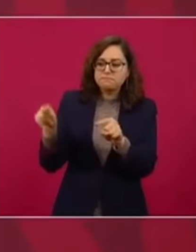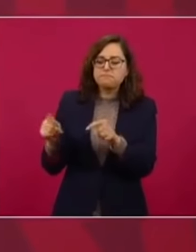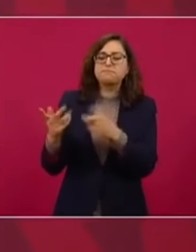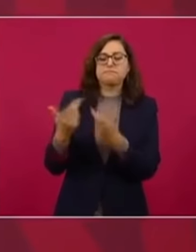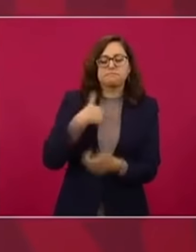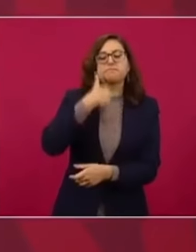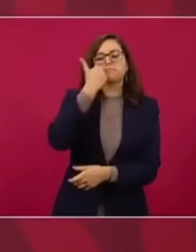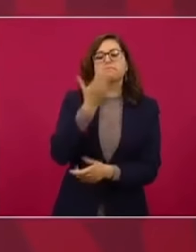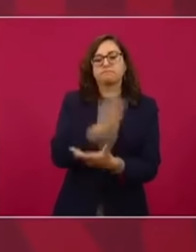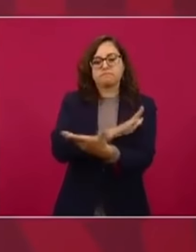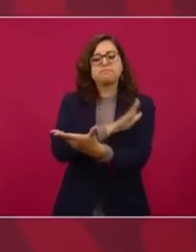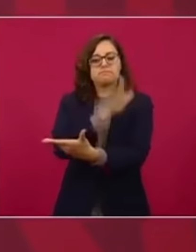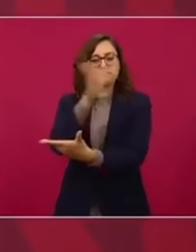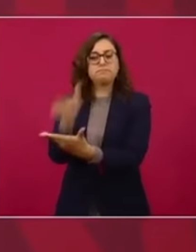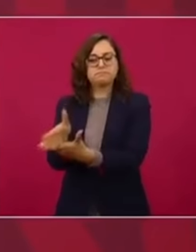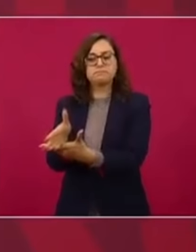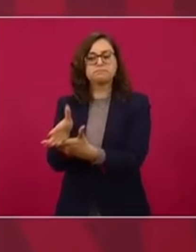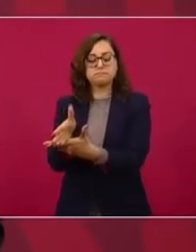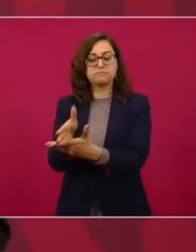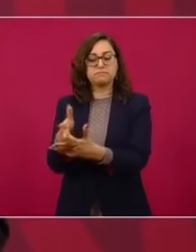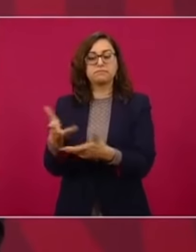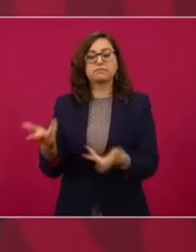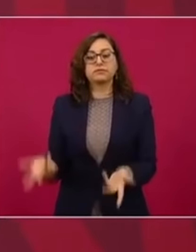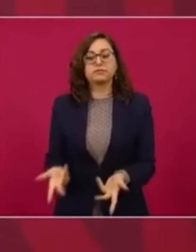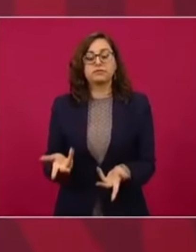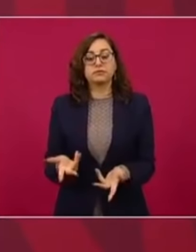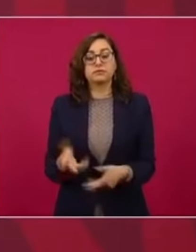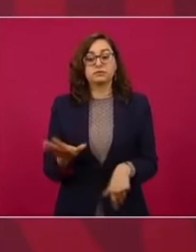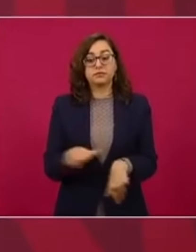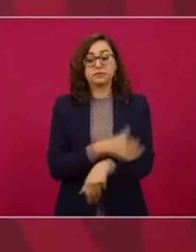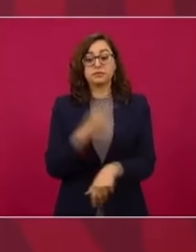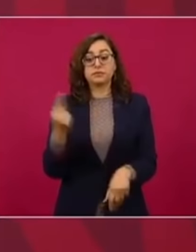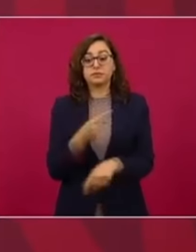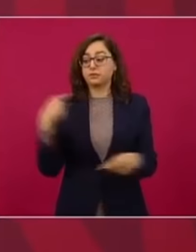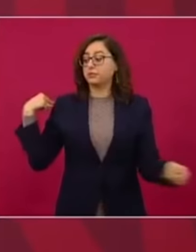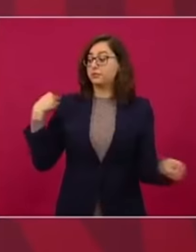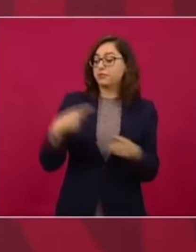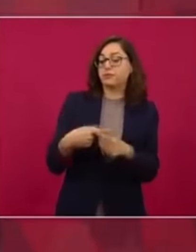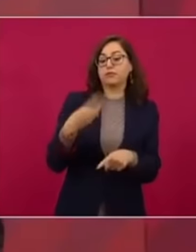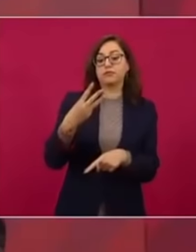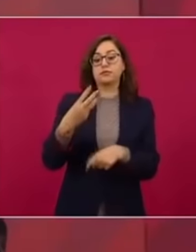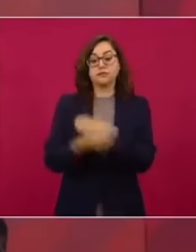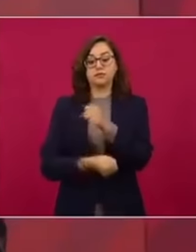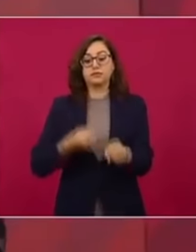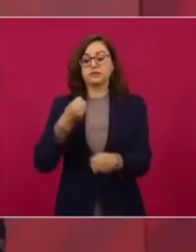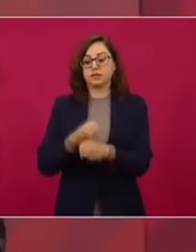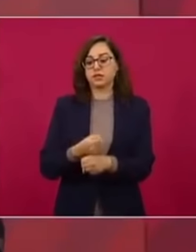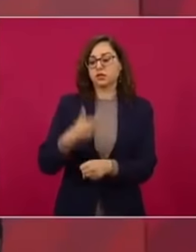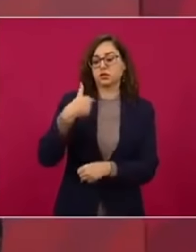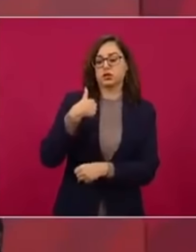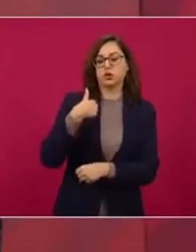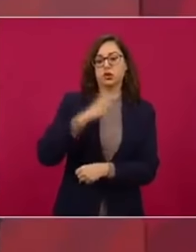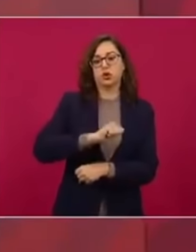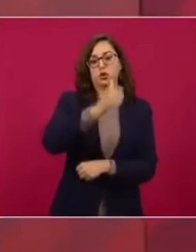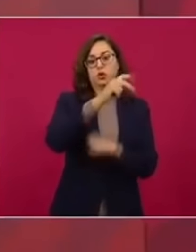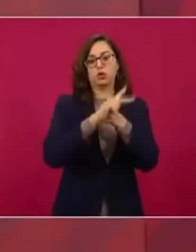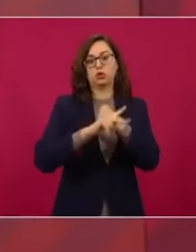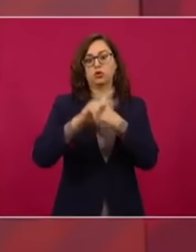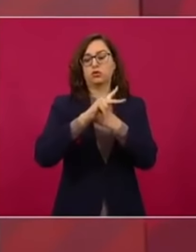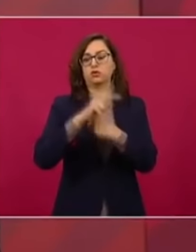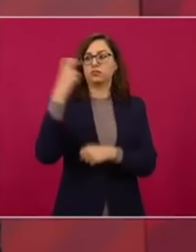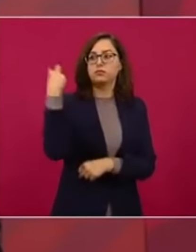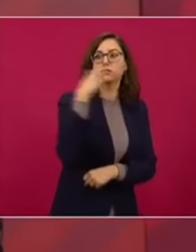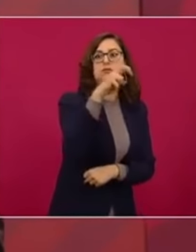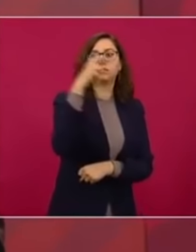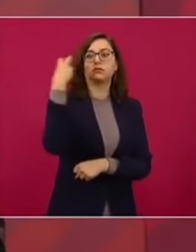hermanos vecinos, porque he salido tres veces. Y las tres a Estados Unidos.